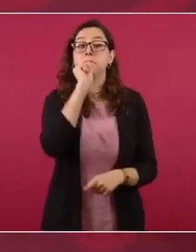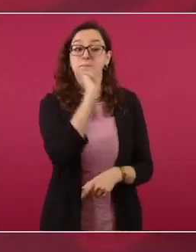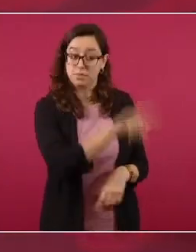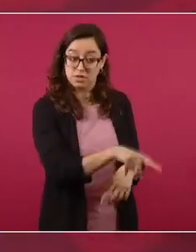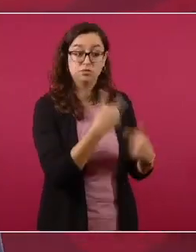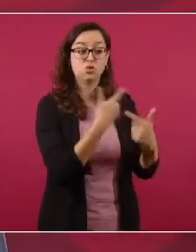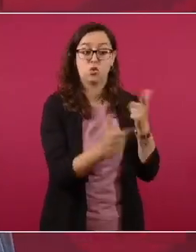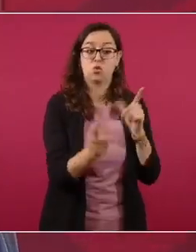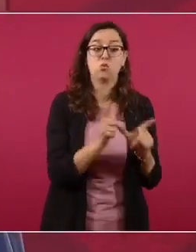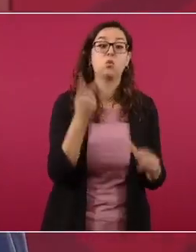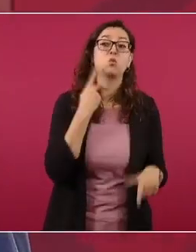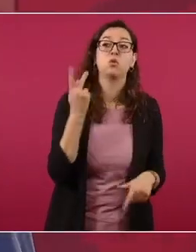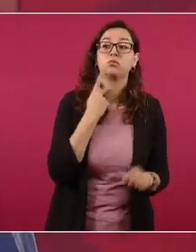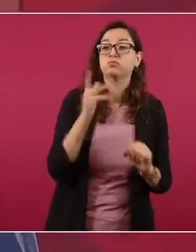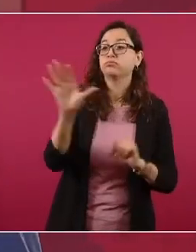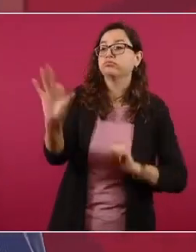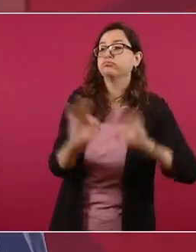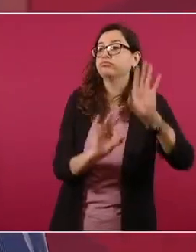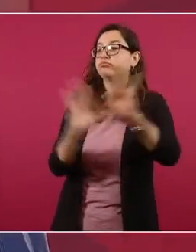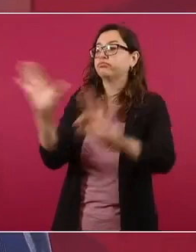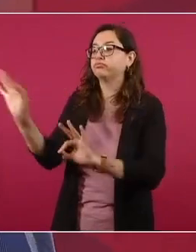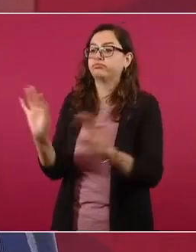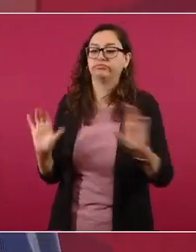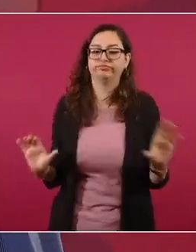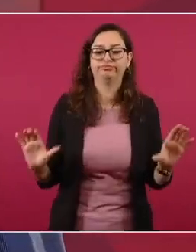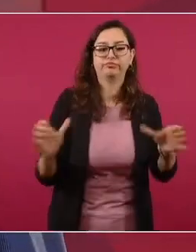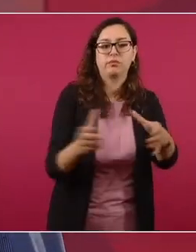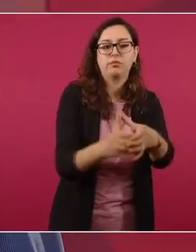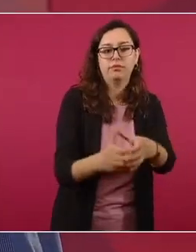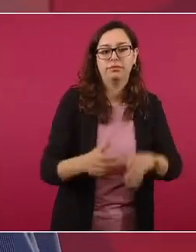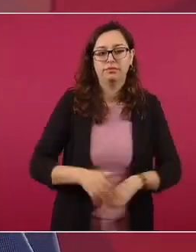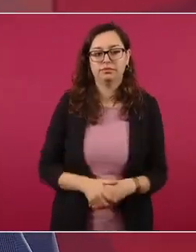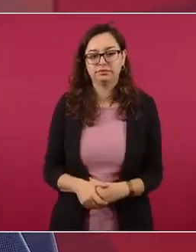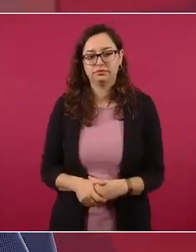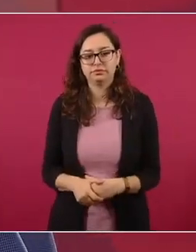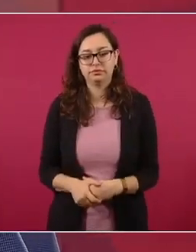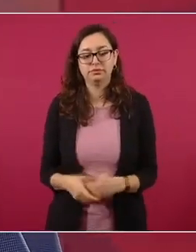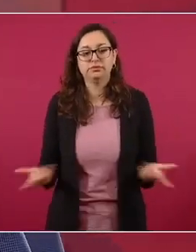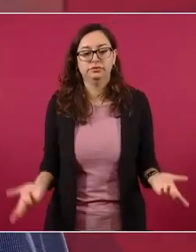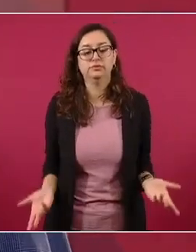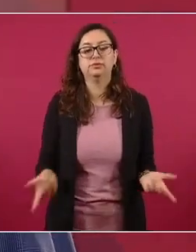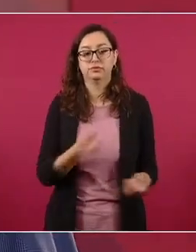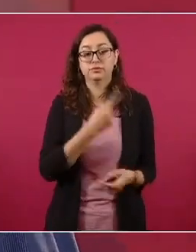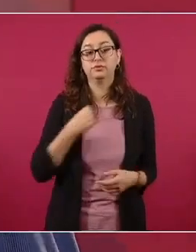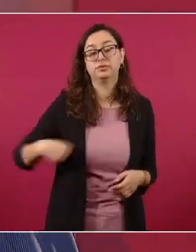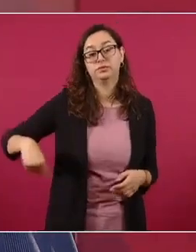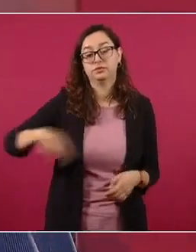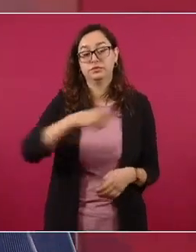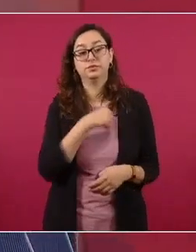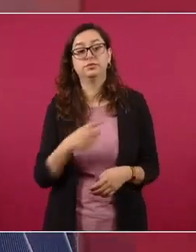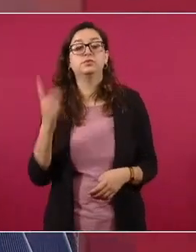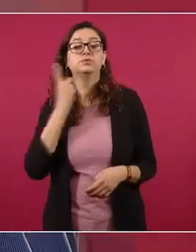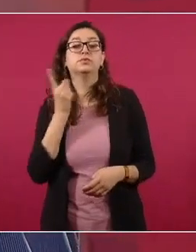iniciativa de reforma al Congreso, que está debatiéndose,